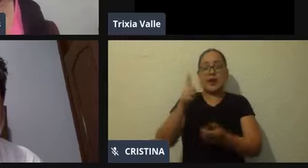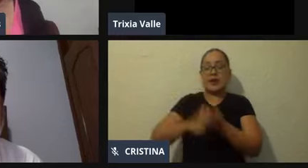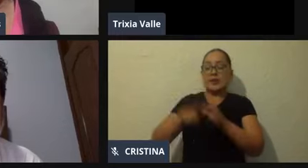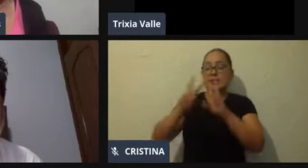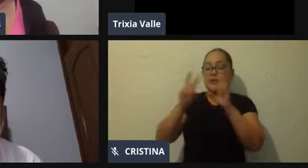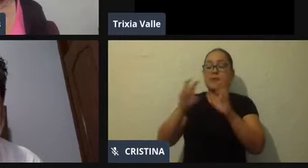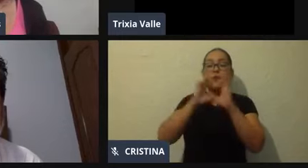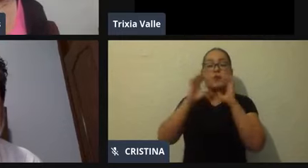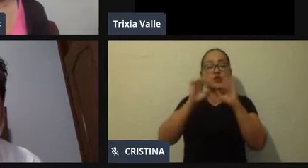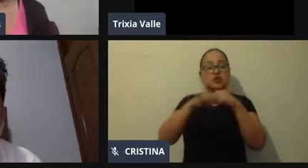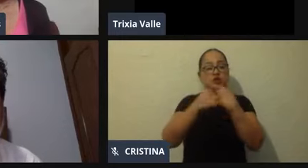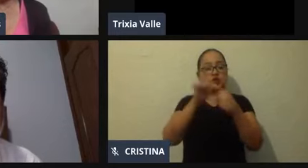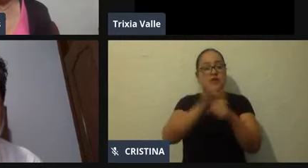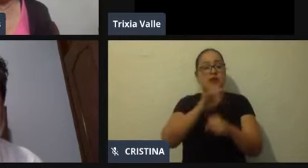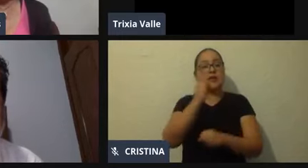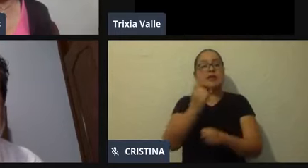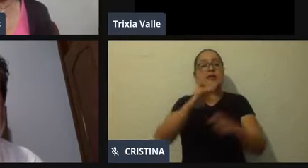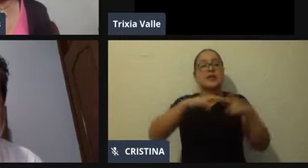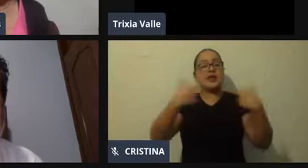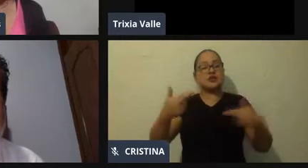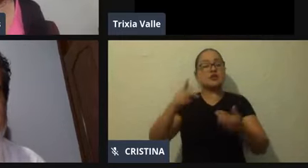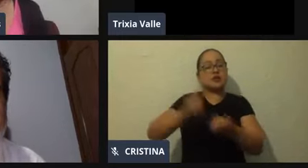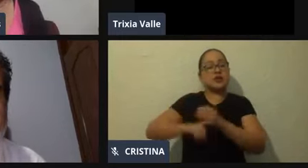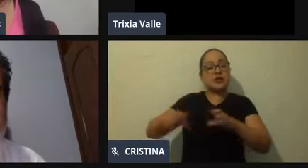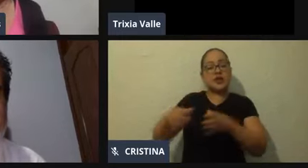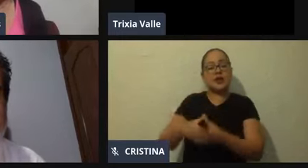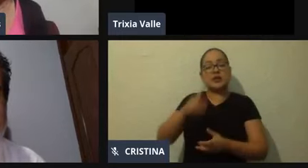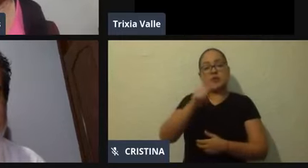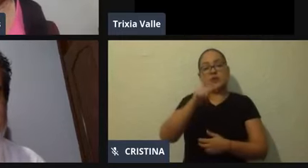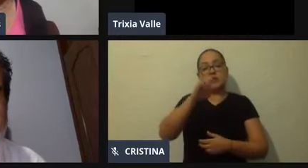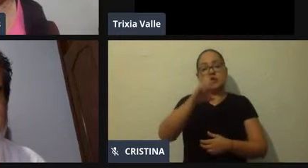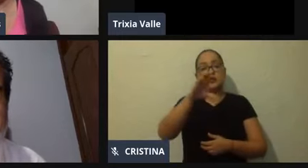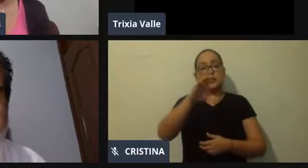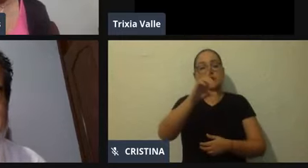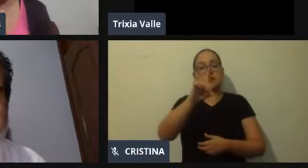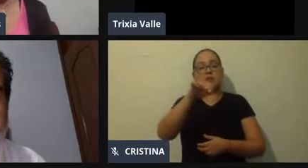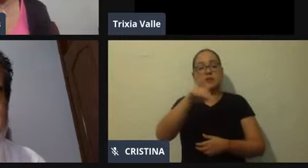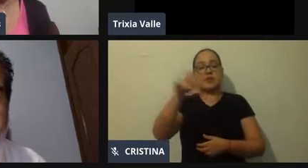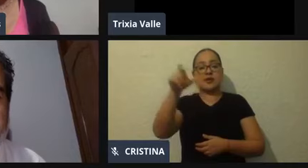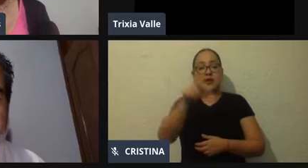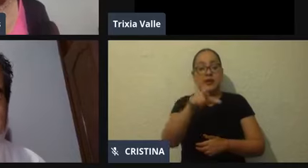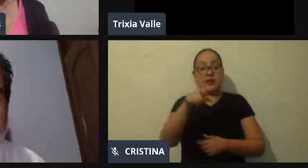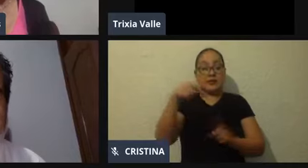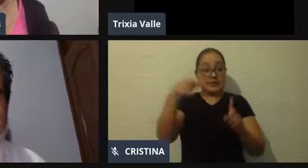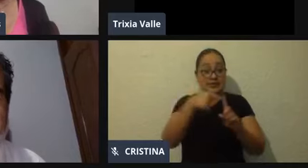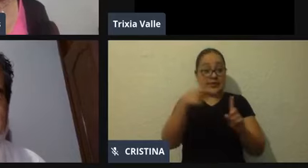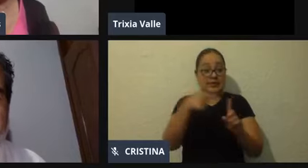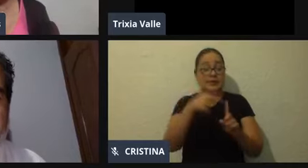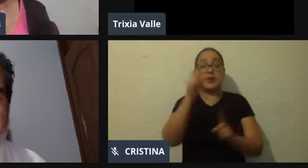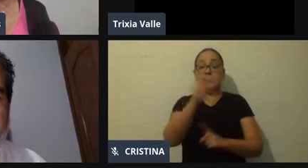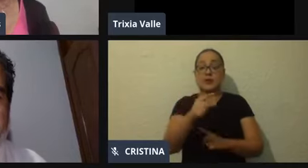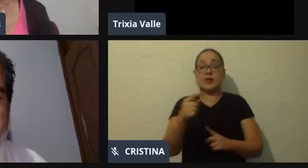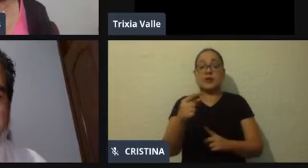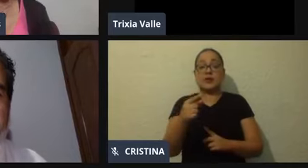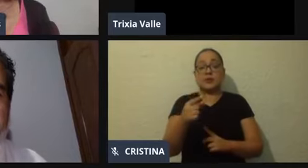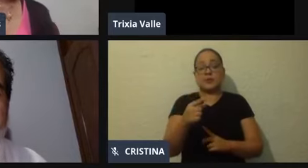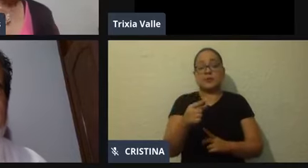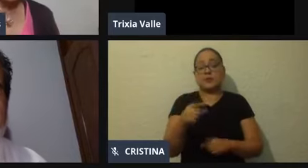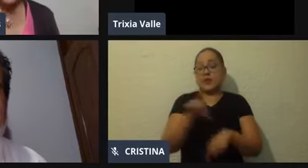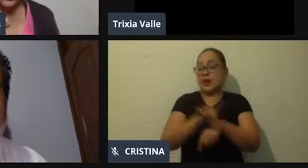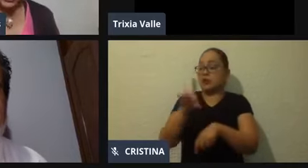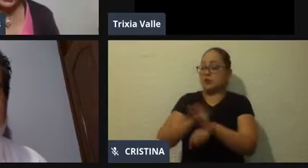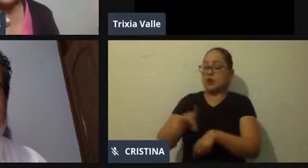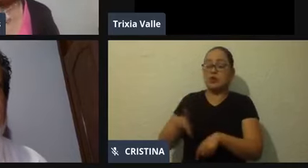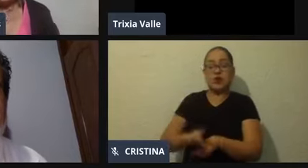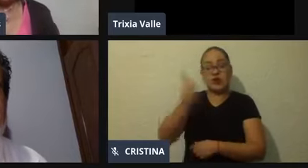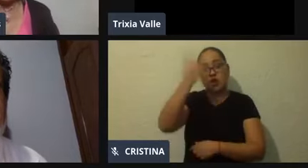social y relaciones públicas del Tribunal Electoral de la Ciudad de México, quien está con nosotros día con día o